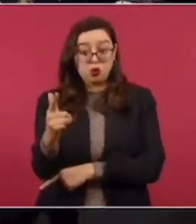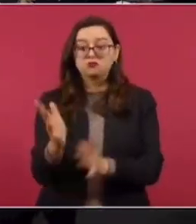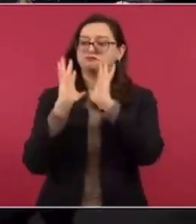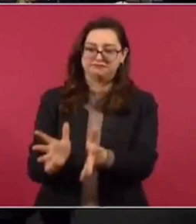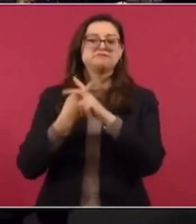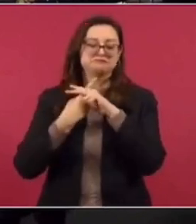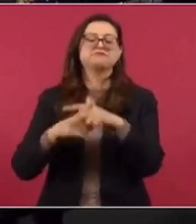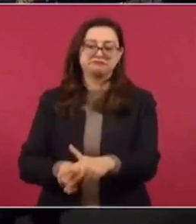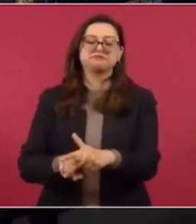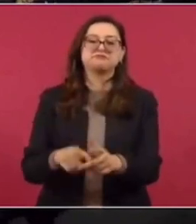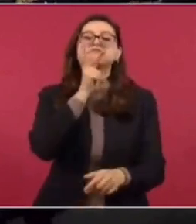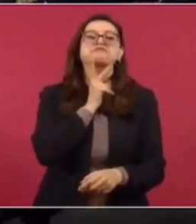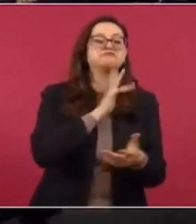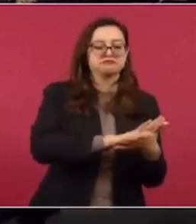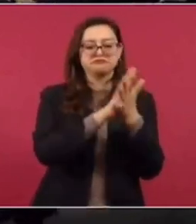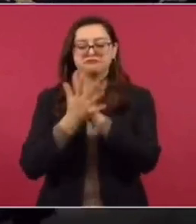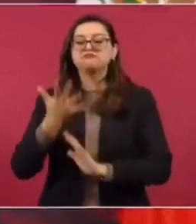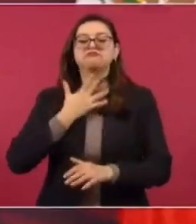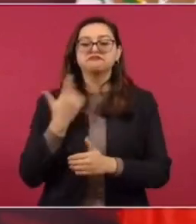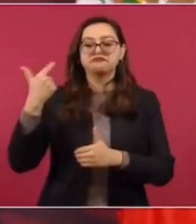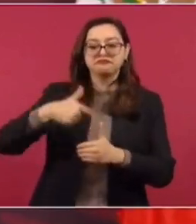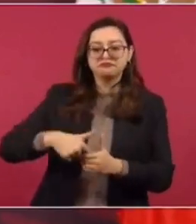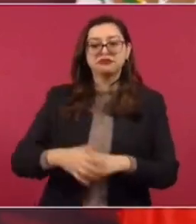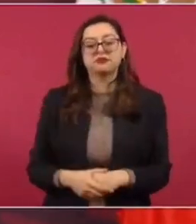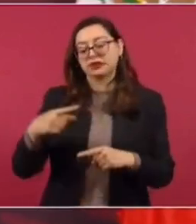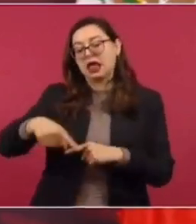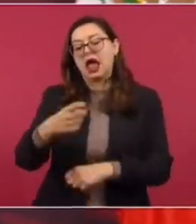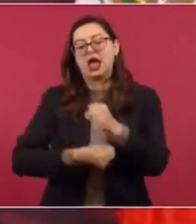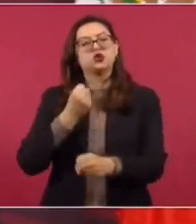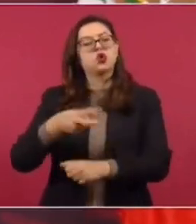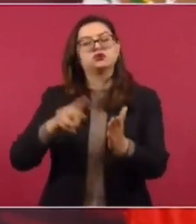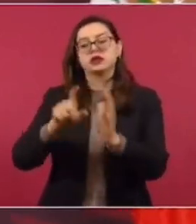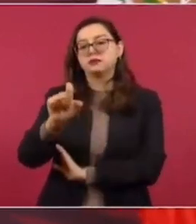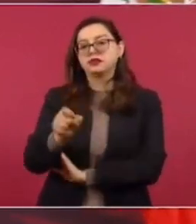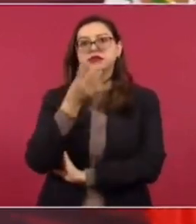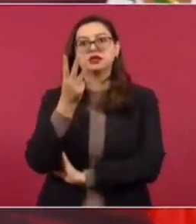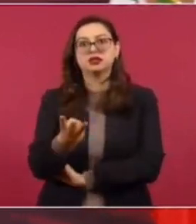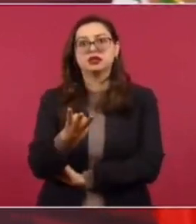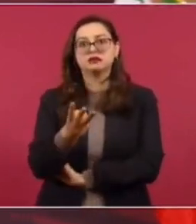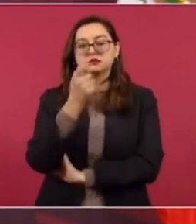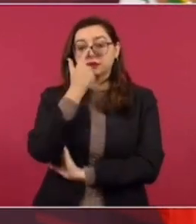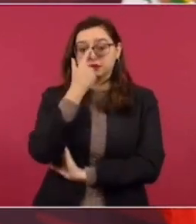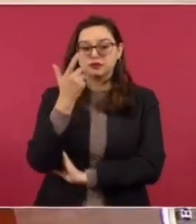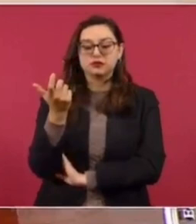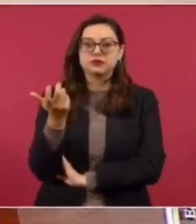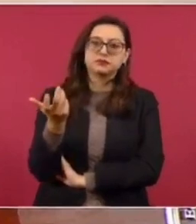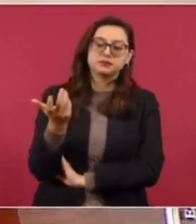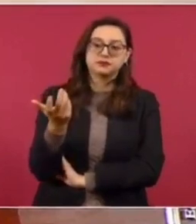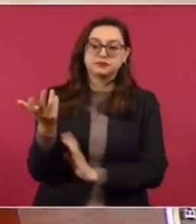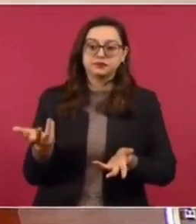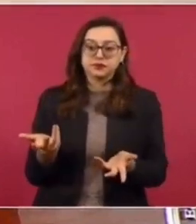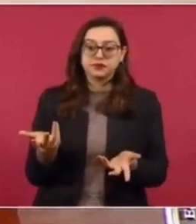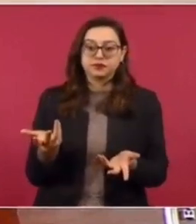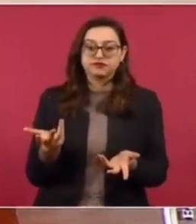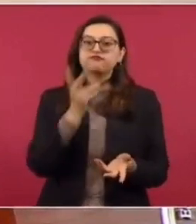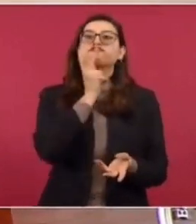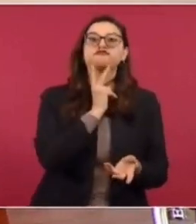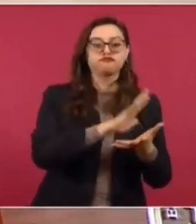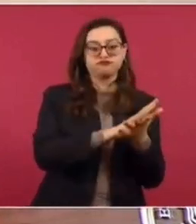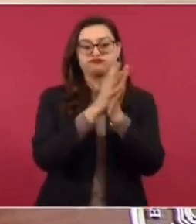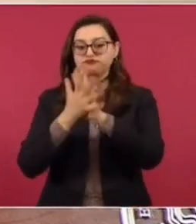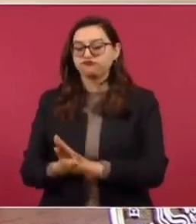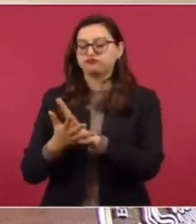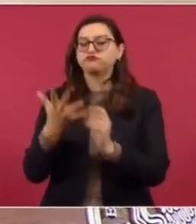produciendo. Y este año vamos a estar produciendo o se van a estar